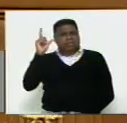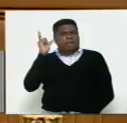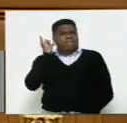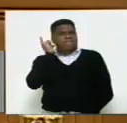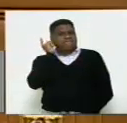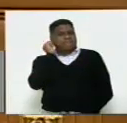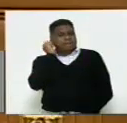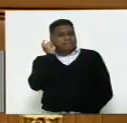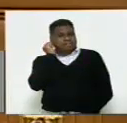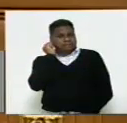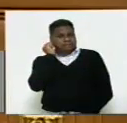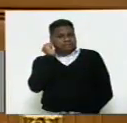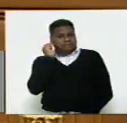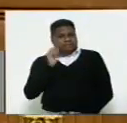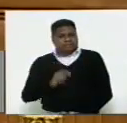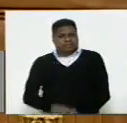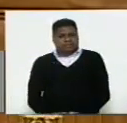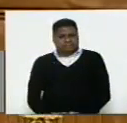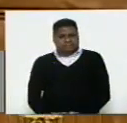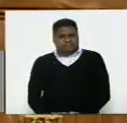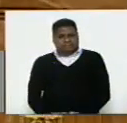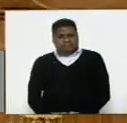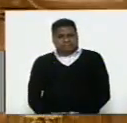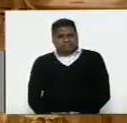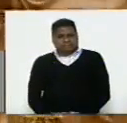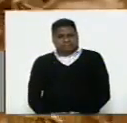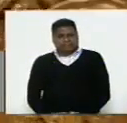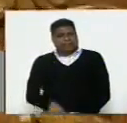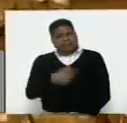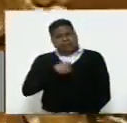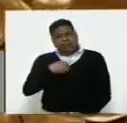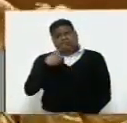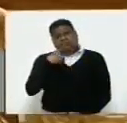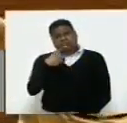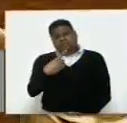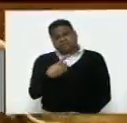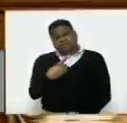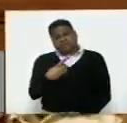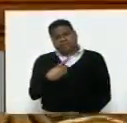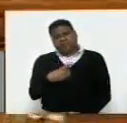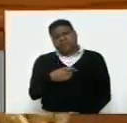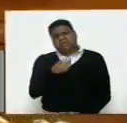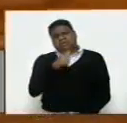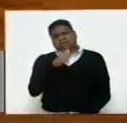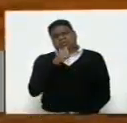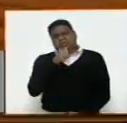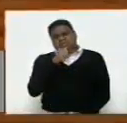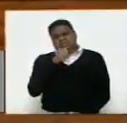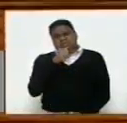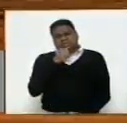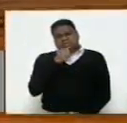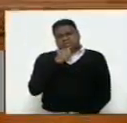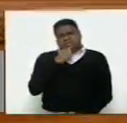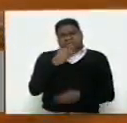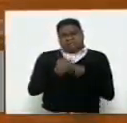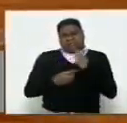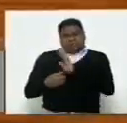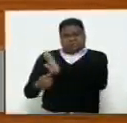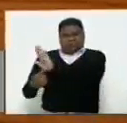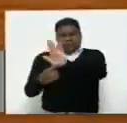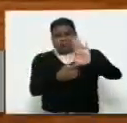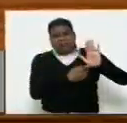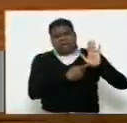feminista, y yo he dicho que quien garantiza, lo ha demostrado